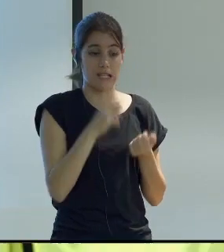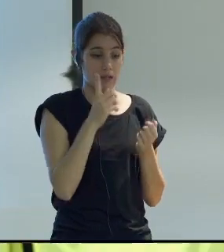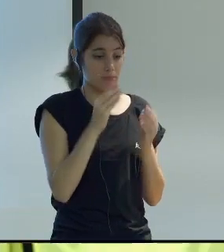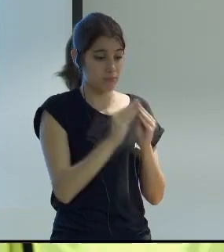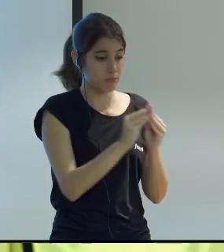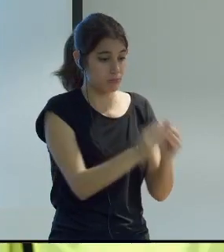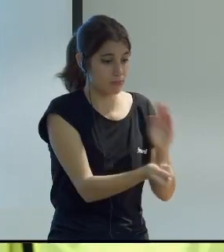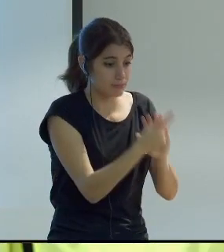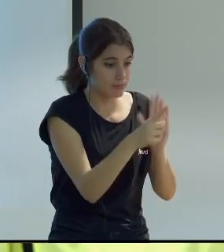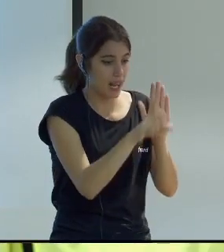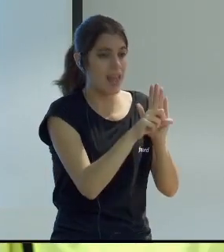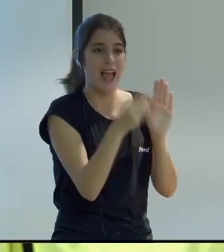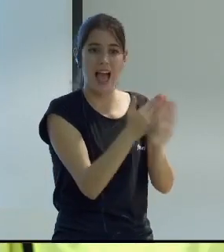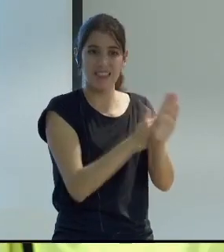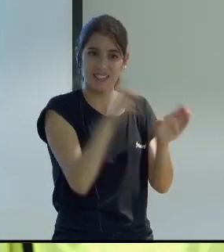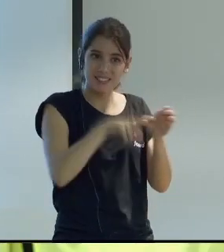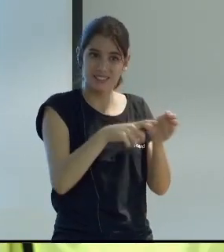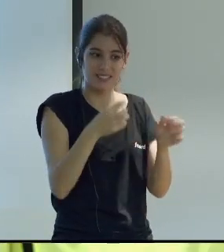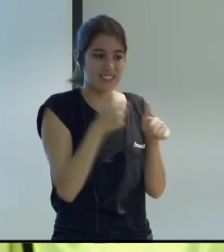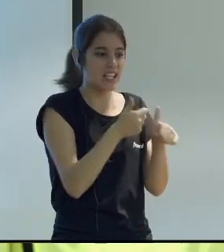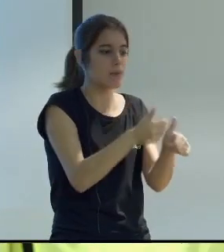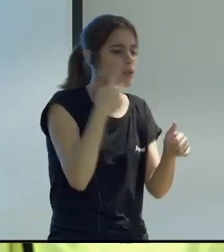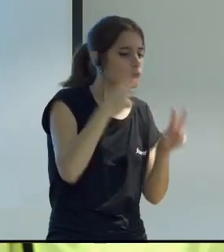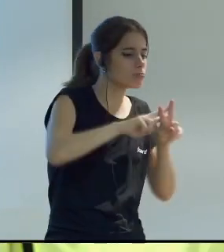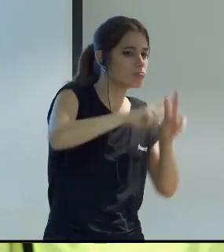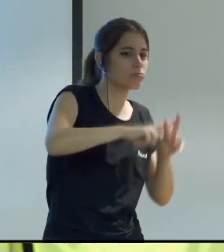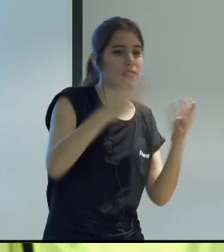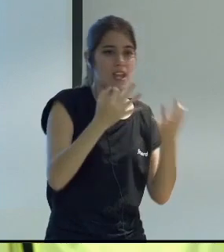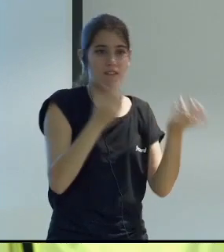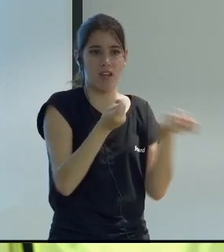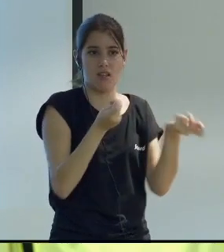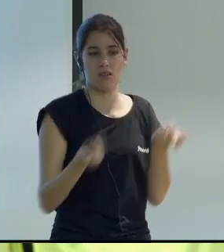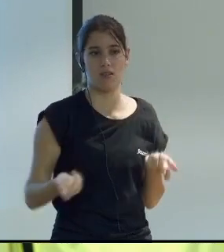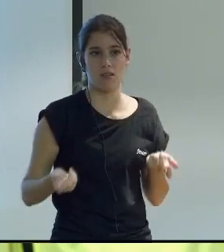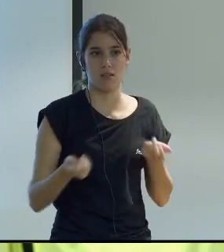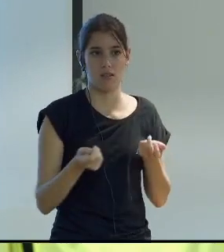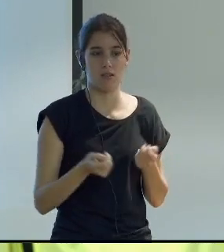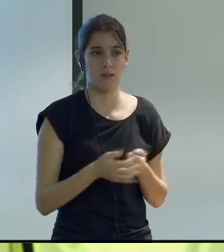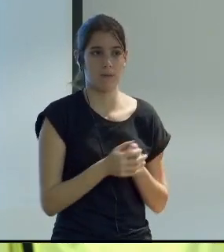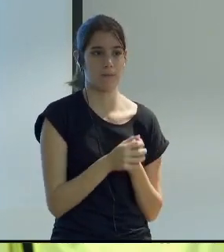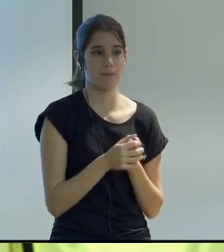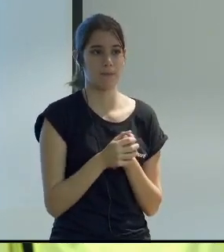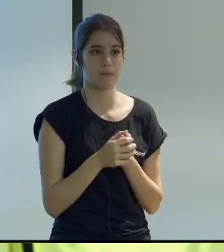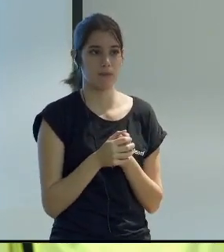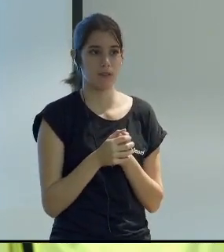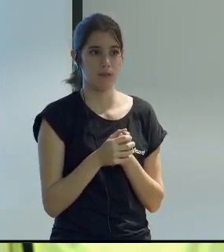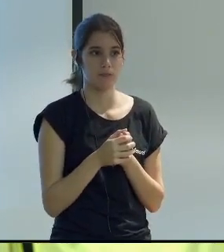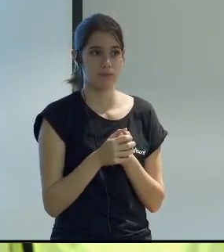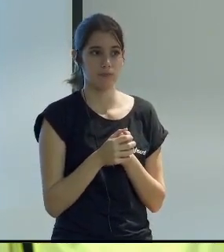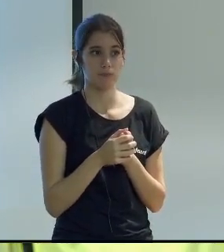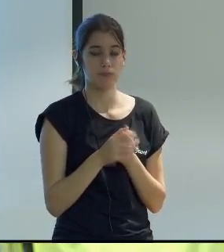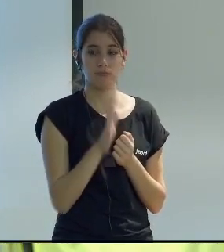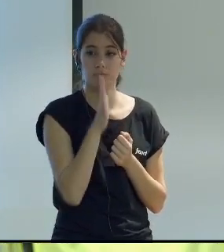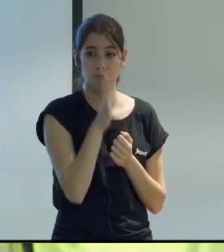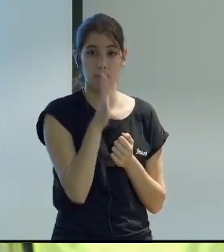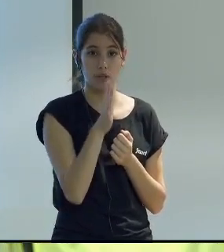concepción y tenemos que hacer el seguimiento en cada uno de los pasos de estas intervenciones. Por lo